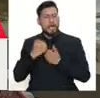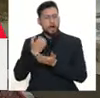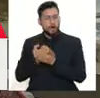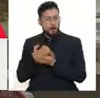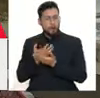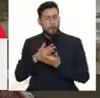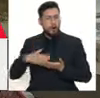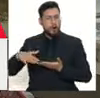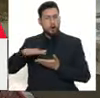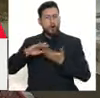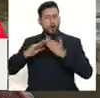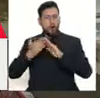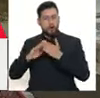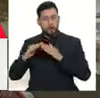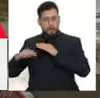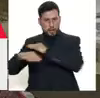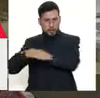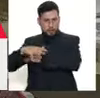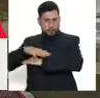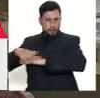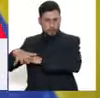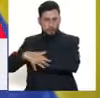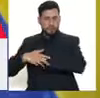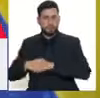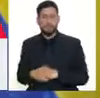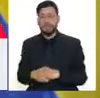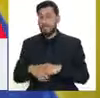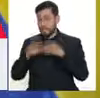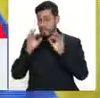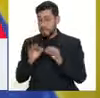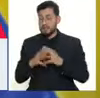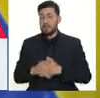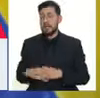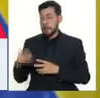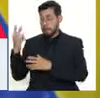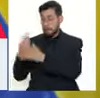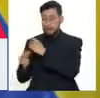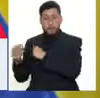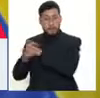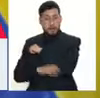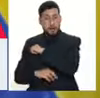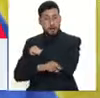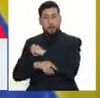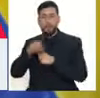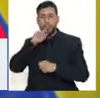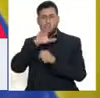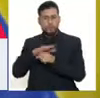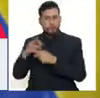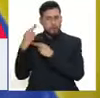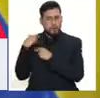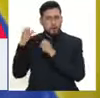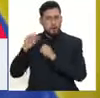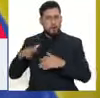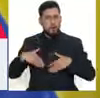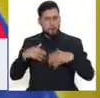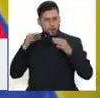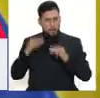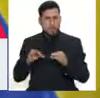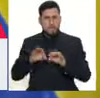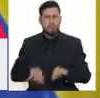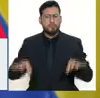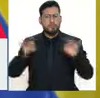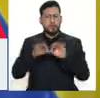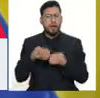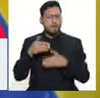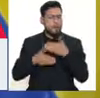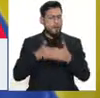económica de las comunidades de frontera. Para ello, ambos países nos hemos comprometido a concretar